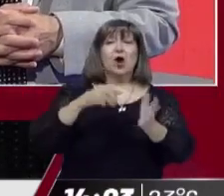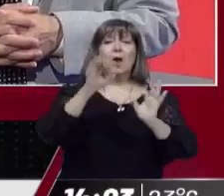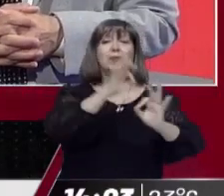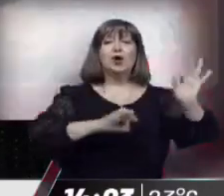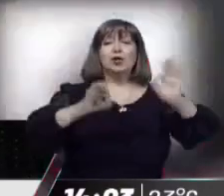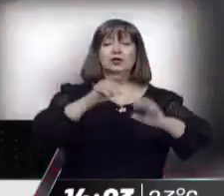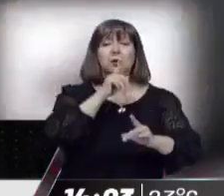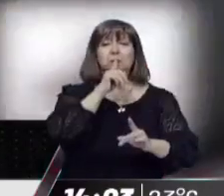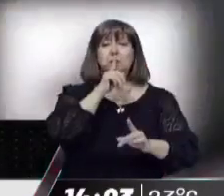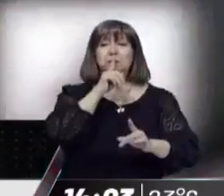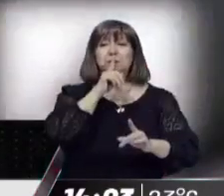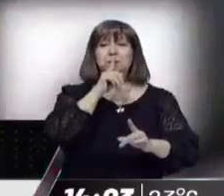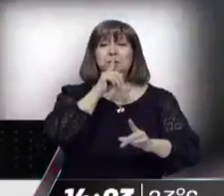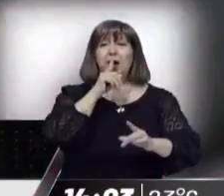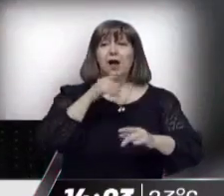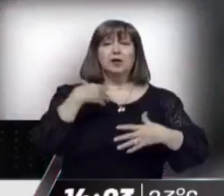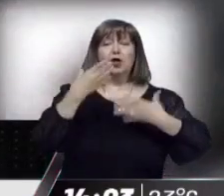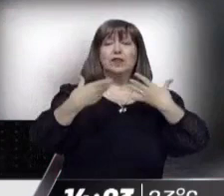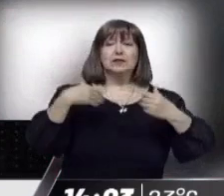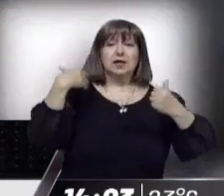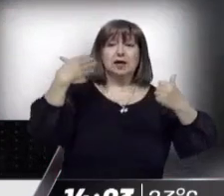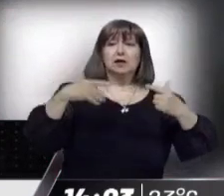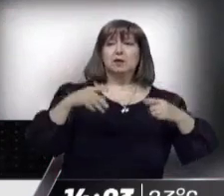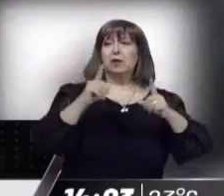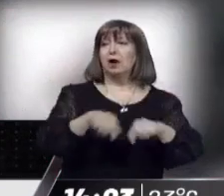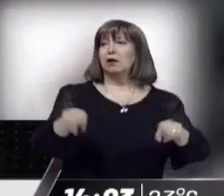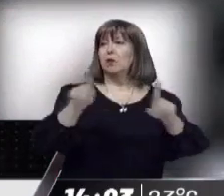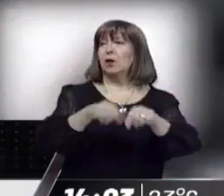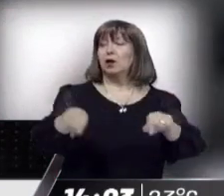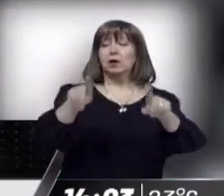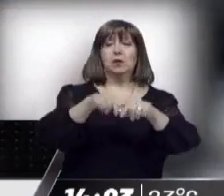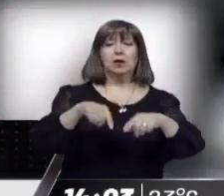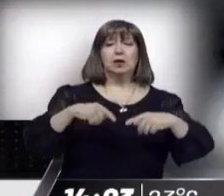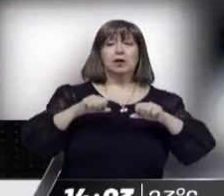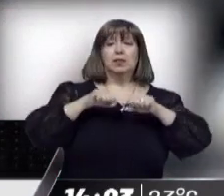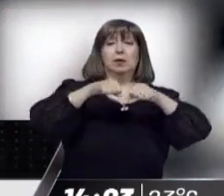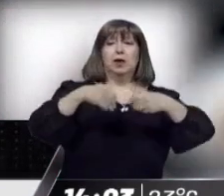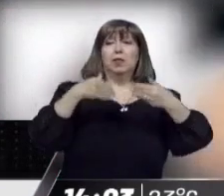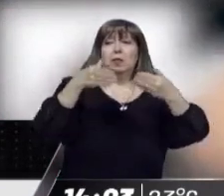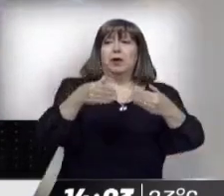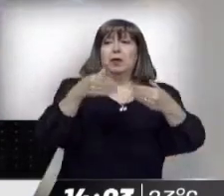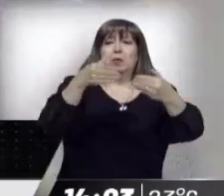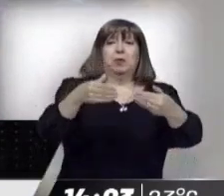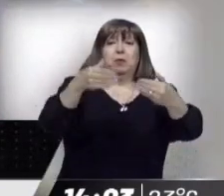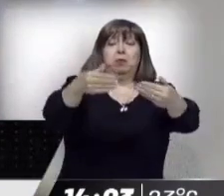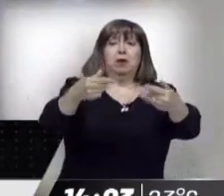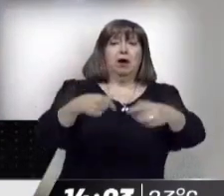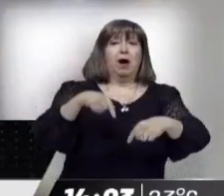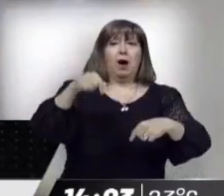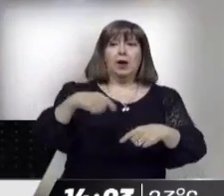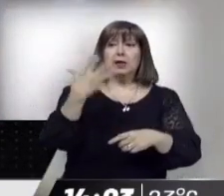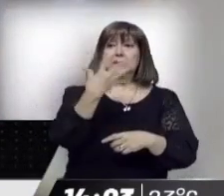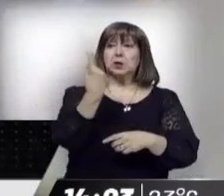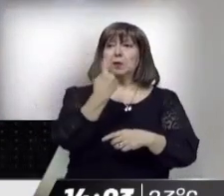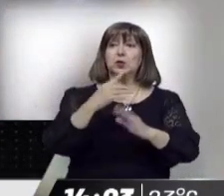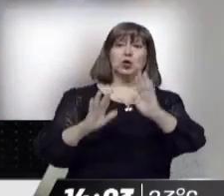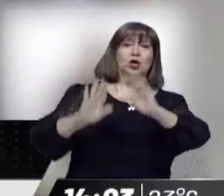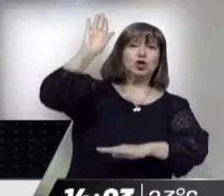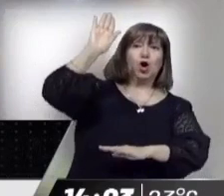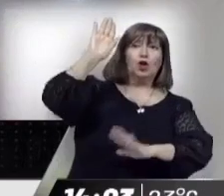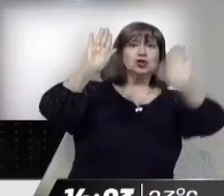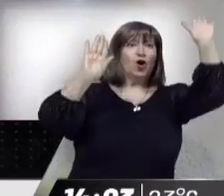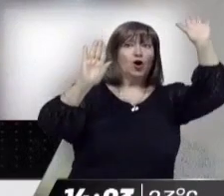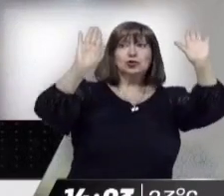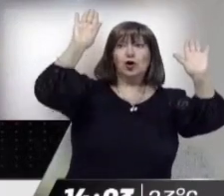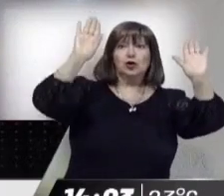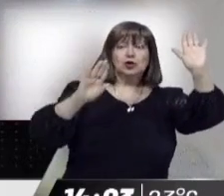cualquier tema y sobre cualquier problemática, este lo votaron a mano alzada y en 5 segundos. ¿Quién está de acuerdo con que nos aumentemos